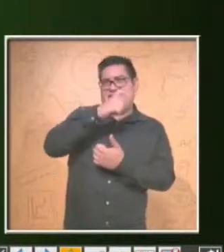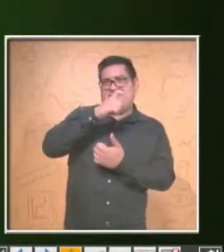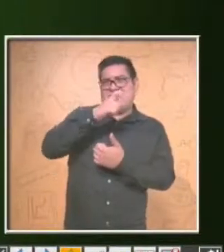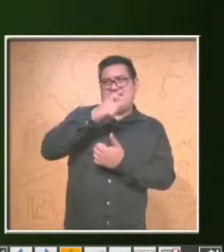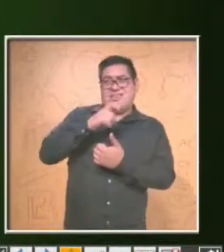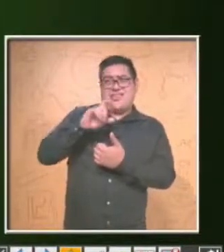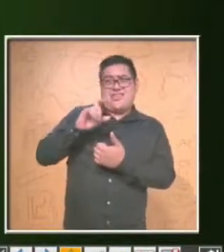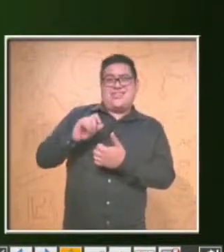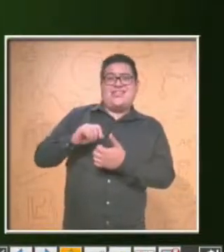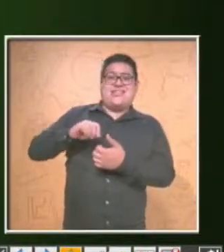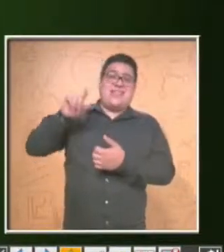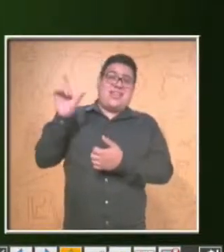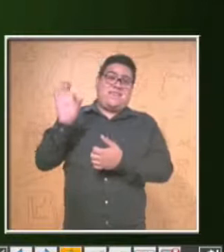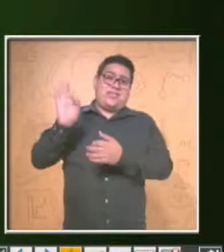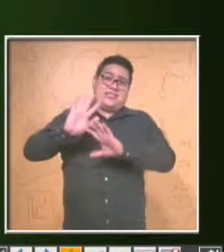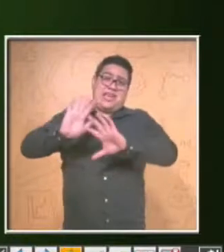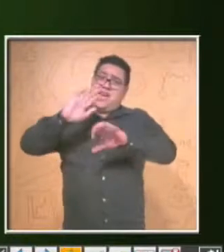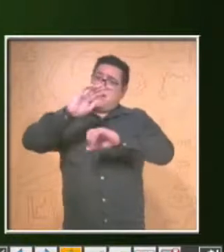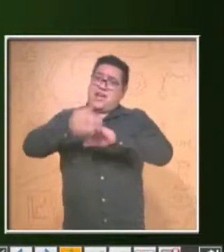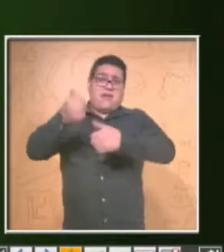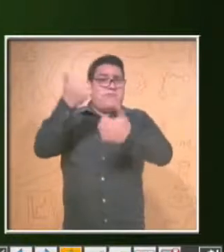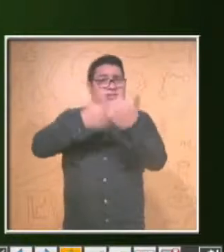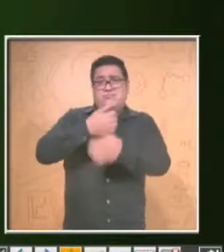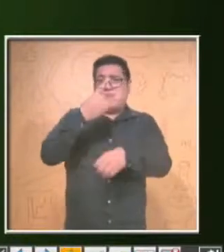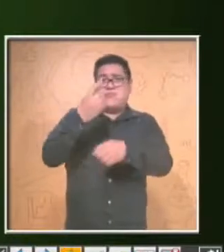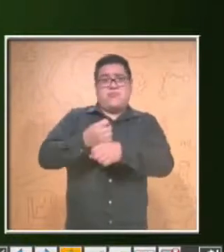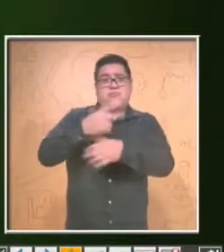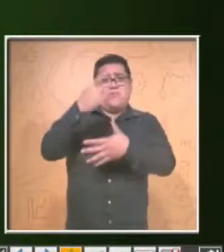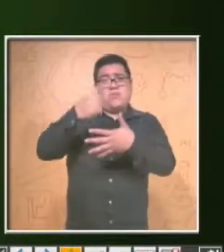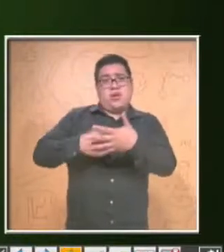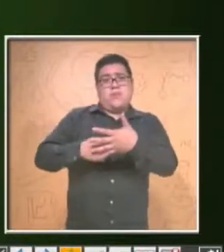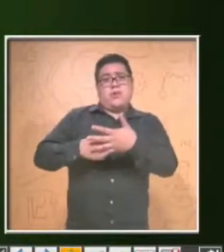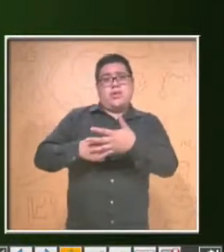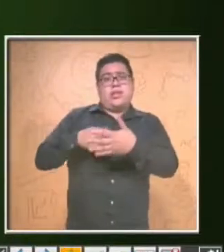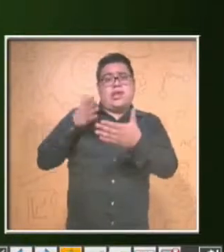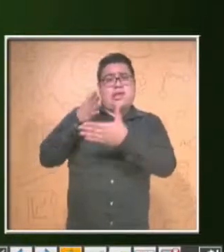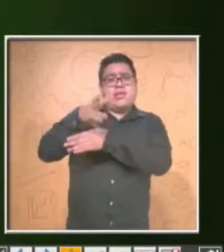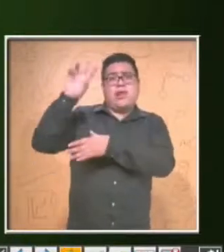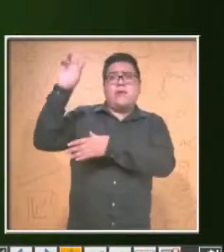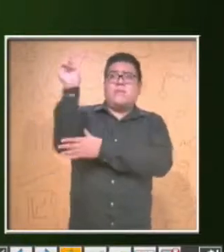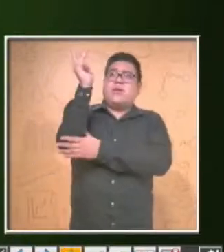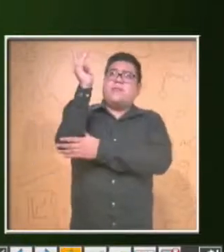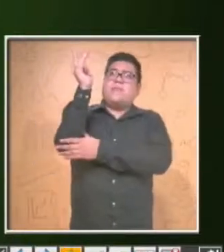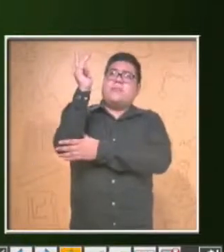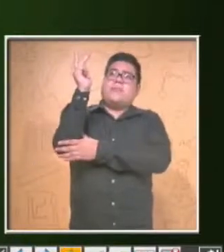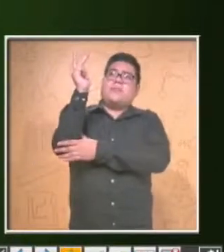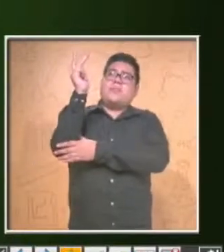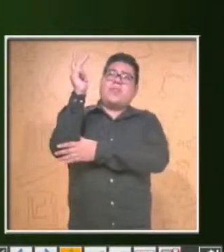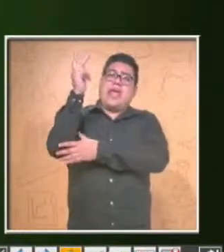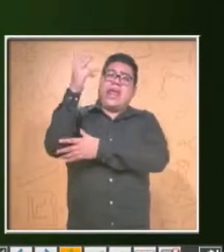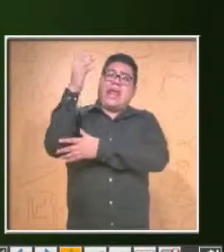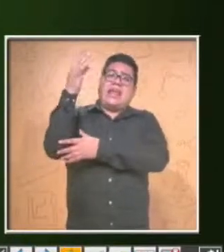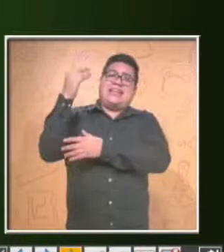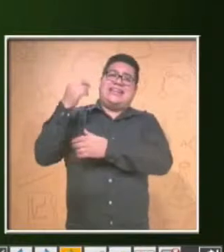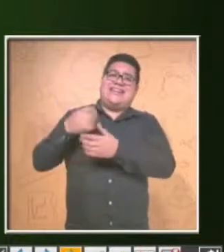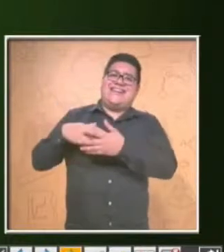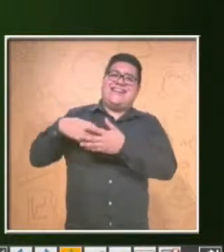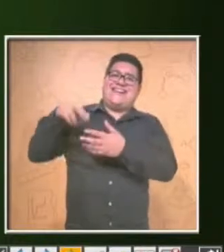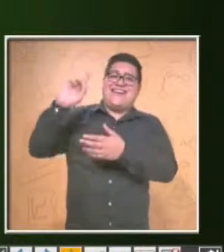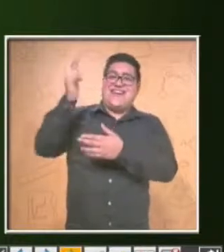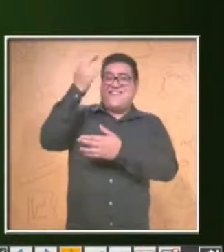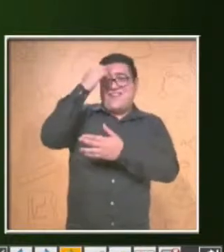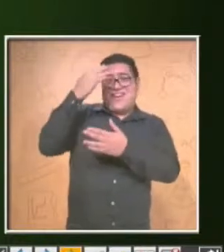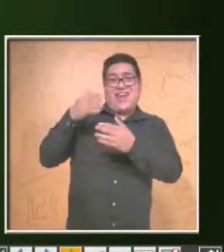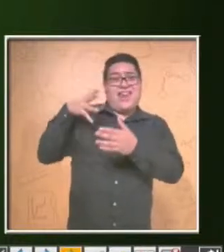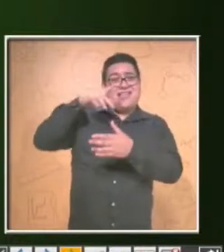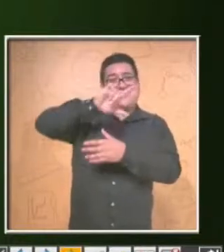este termine mi participación en este primer programa de la asignatura de Historia. Te recuerdo que vamos a estar la próxima